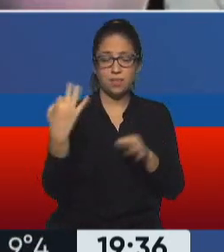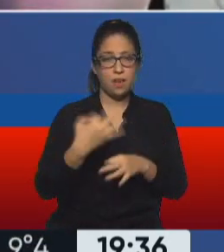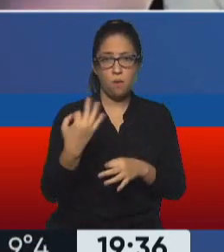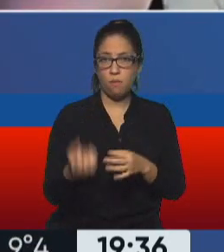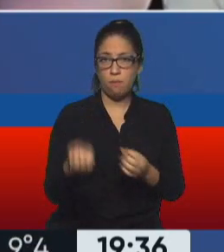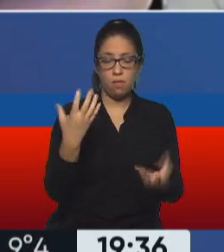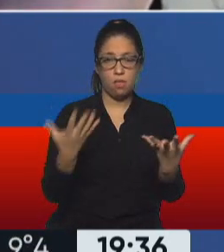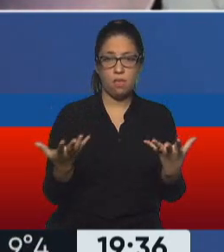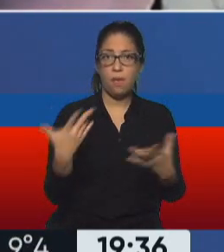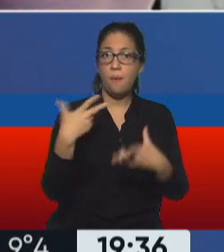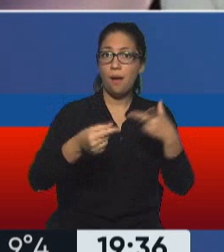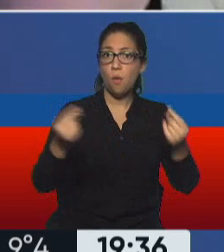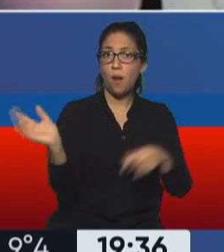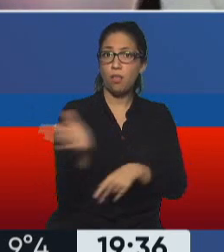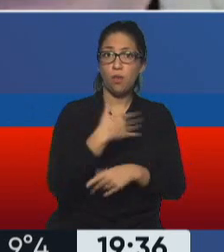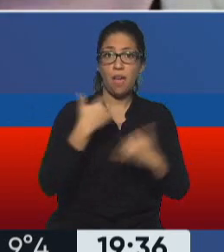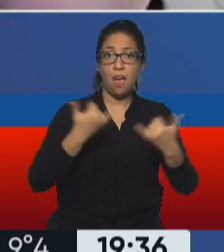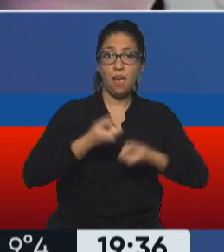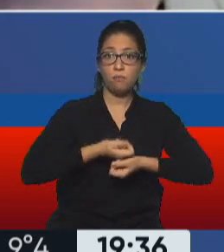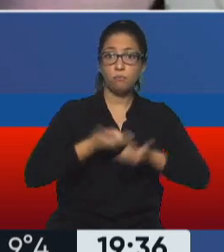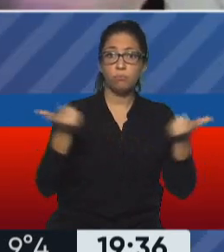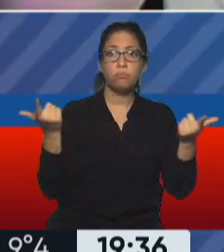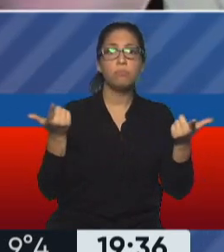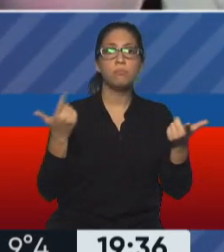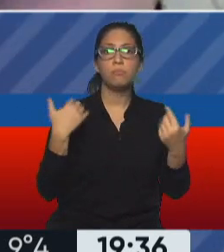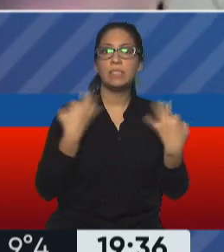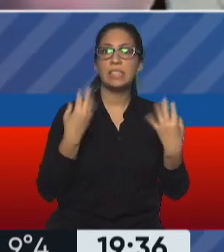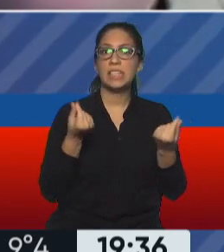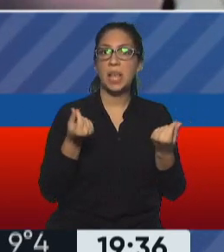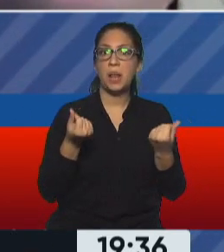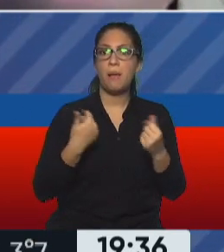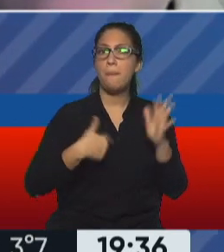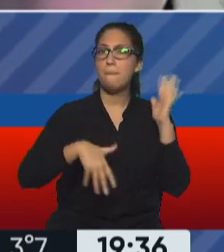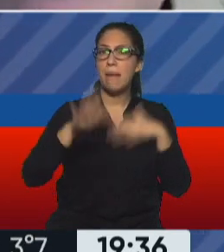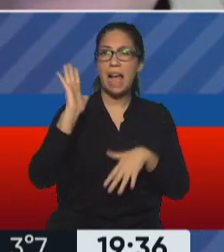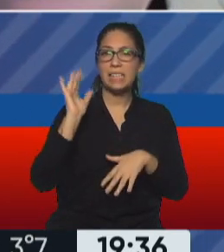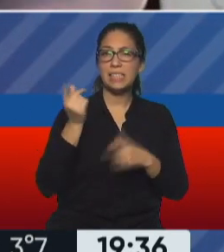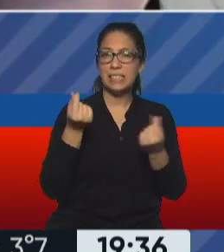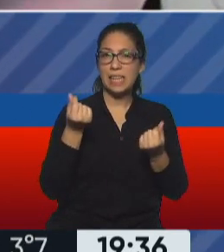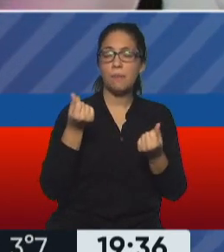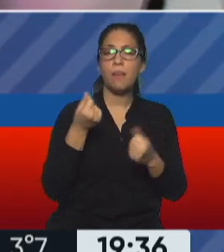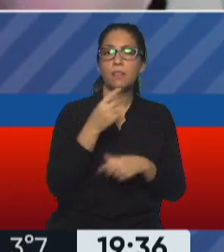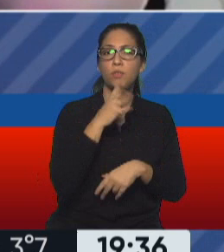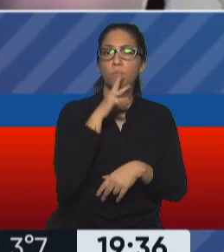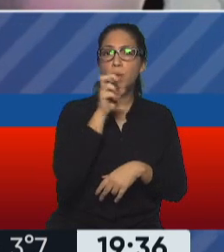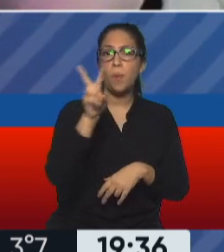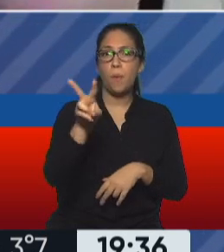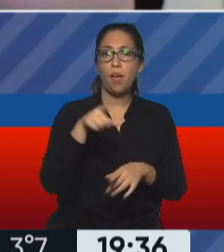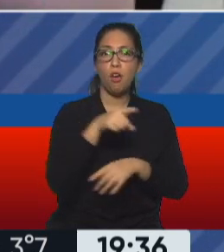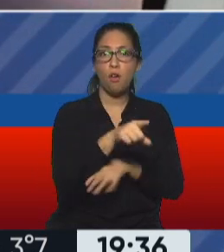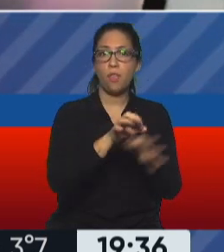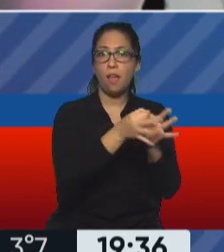vacunas disponibles parecen ser efectivas, probablemente la Sputnik sea la más efectiva frente a estas nuevas variantes. Ahora,